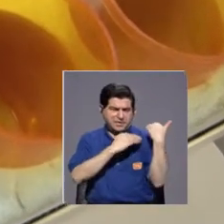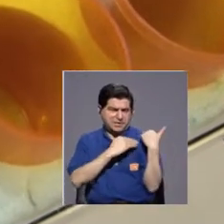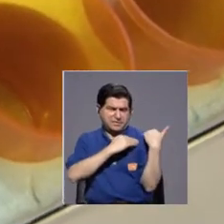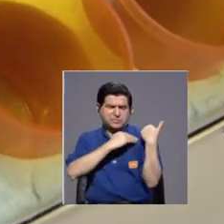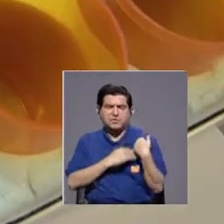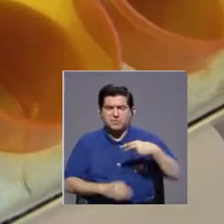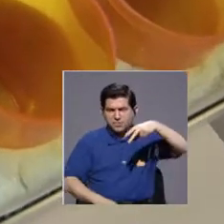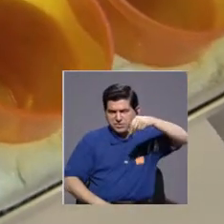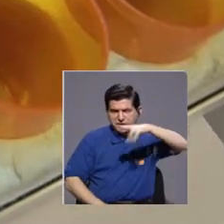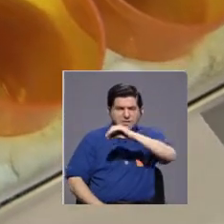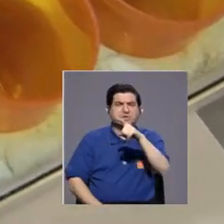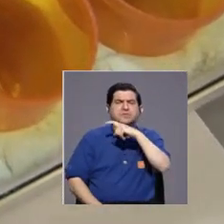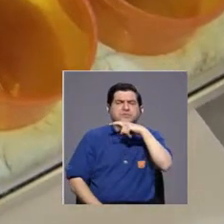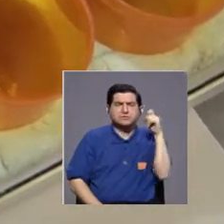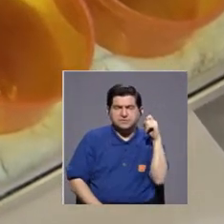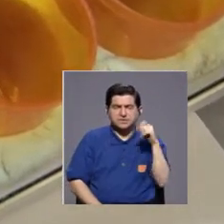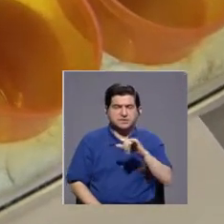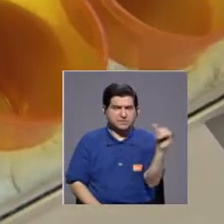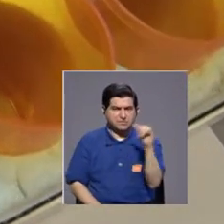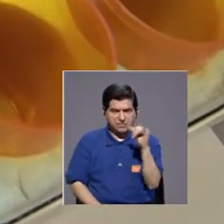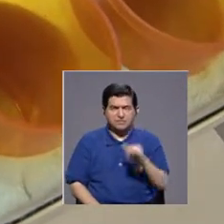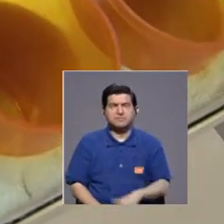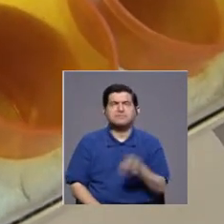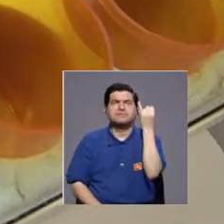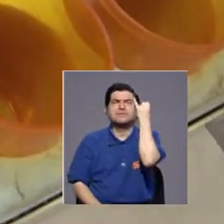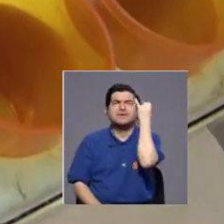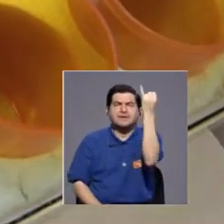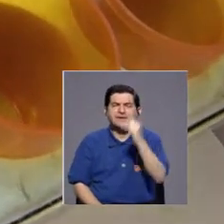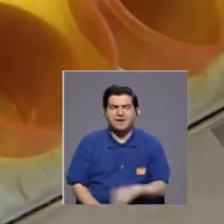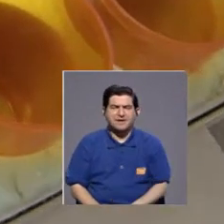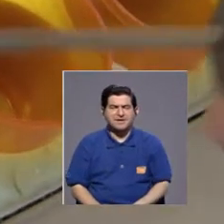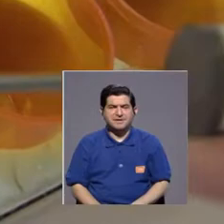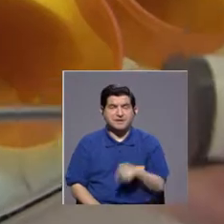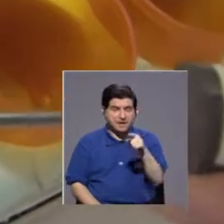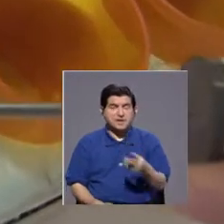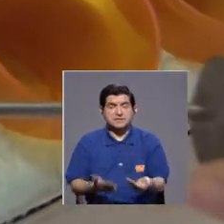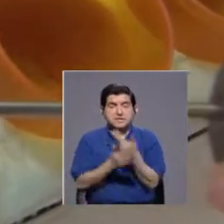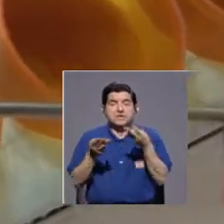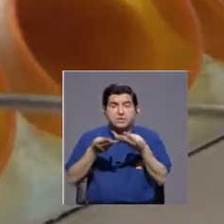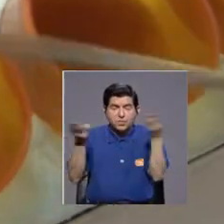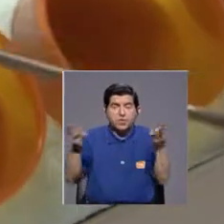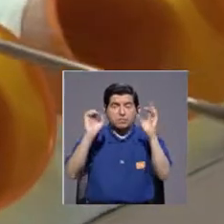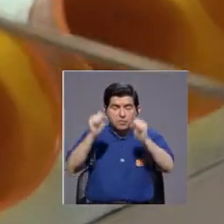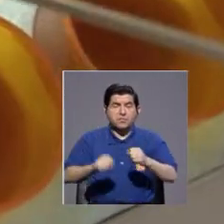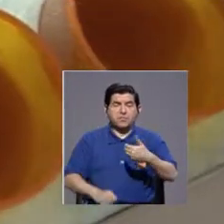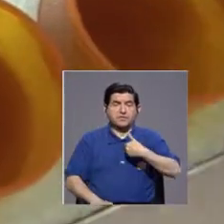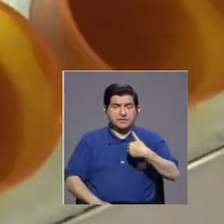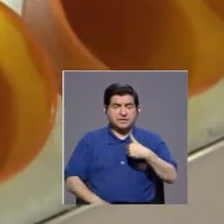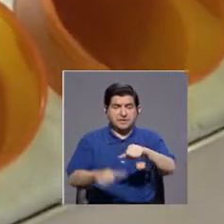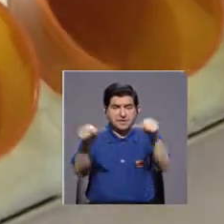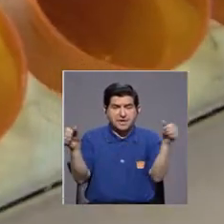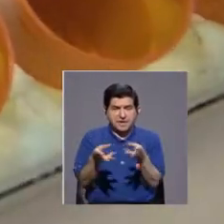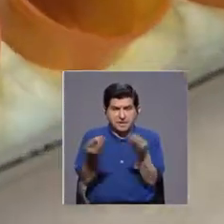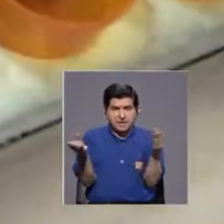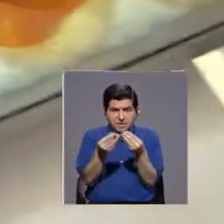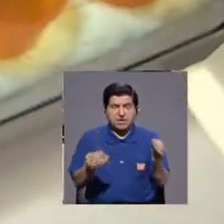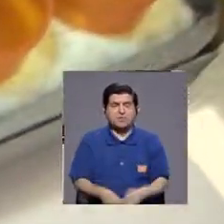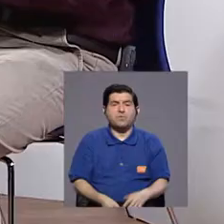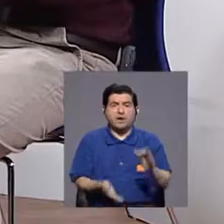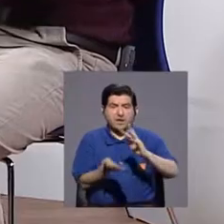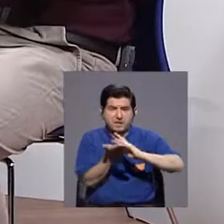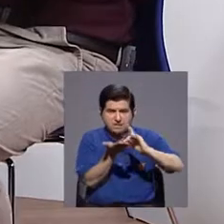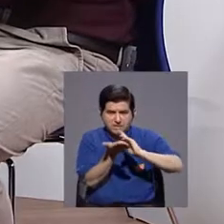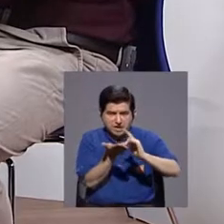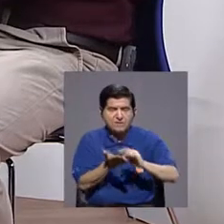salinidad y a sequía y también la idea es que se conviertan en nuevos materiales que van a estar a disposición del sector productivo arrocero a futuro